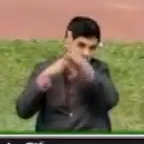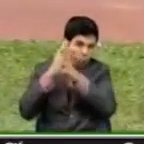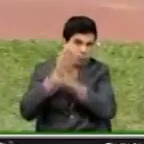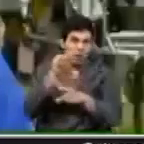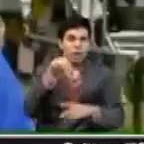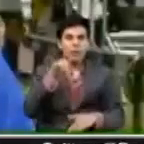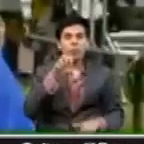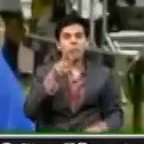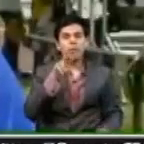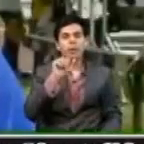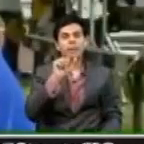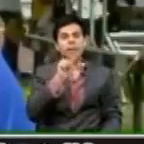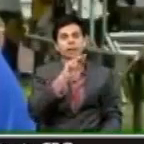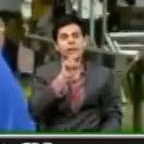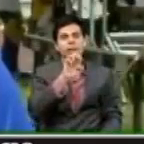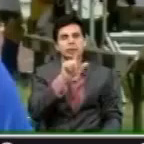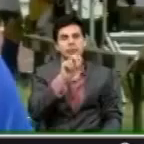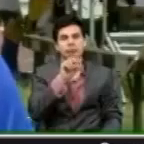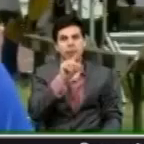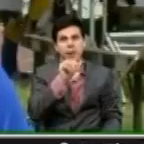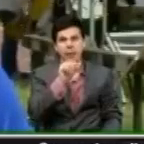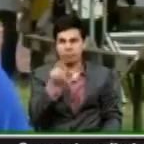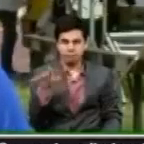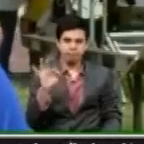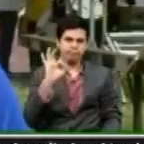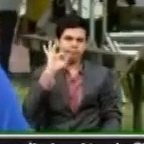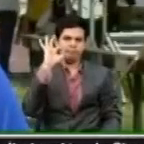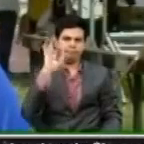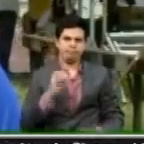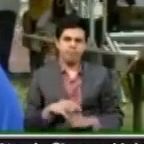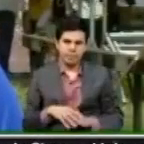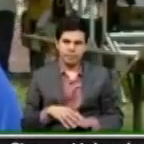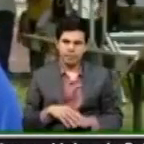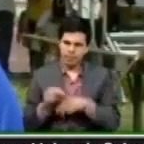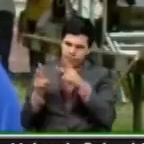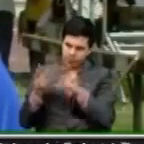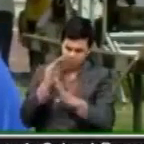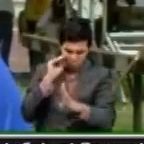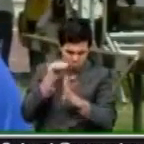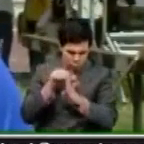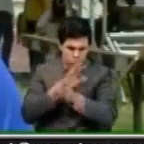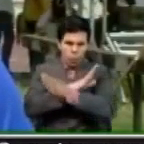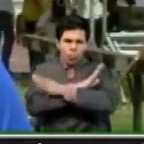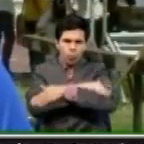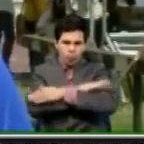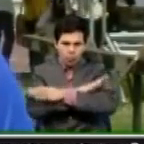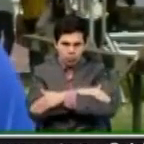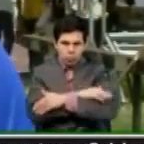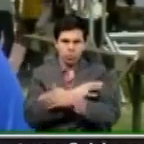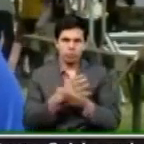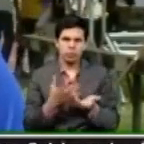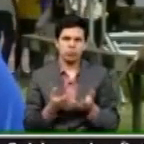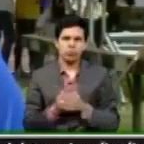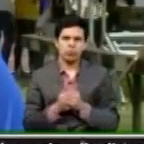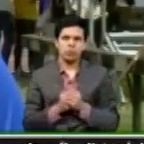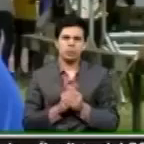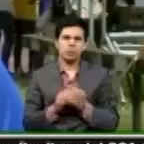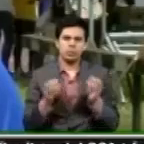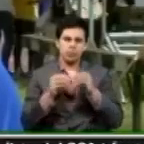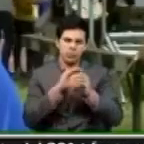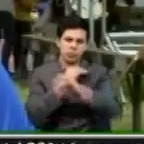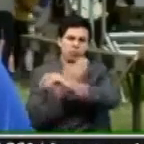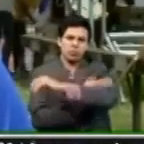otros. Es una persona especial en cuanto a su dedicación, su firmeza